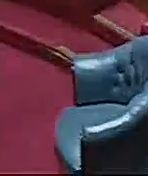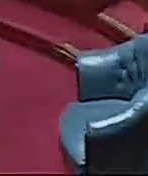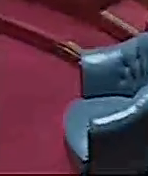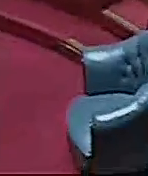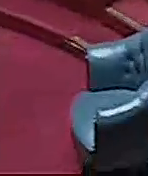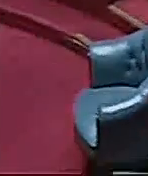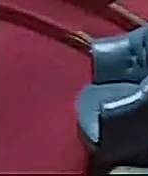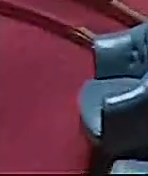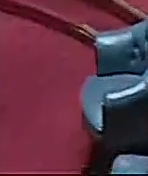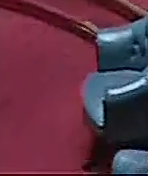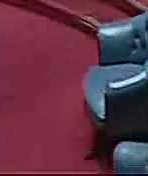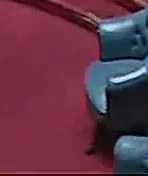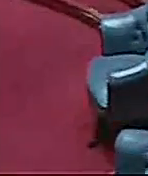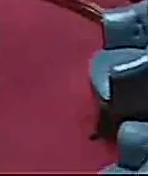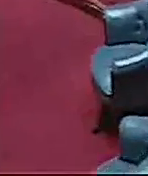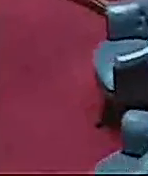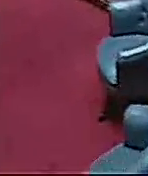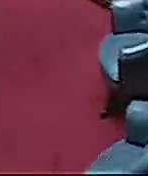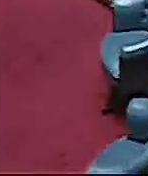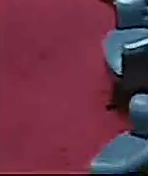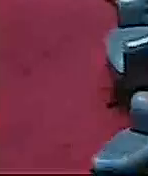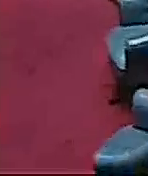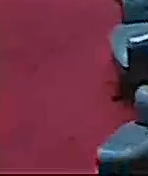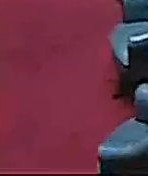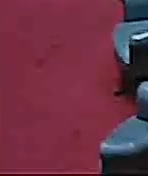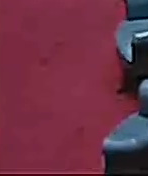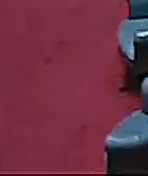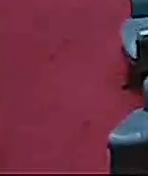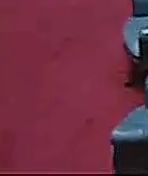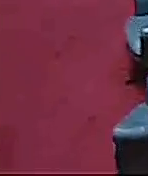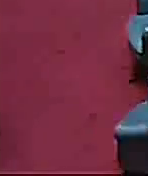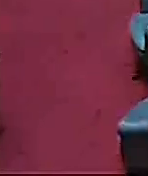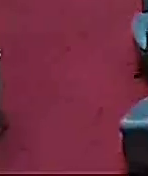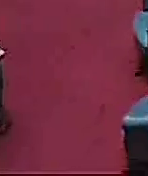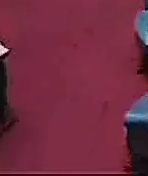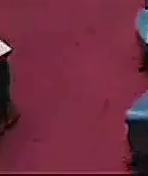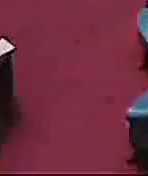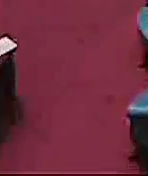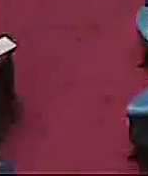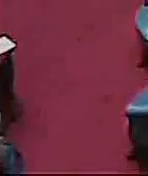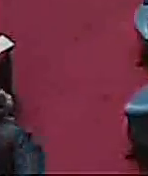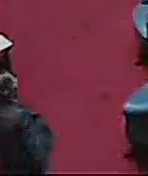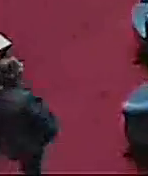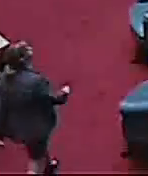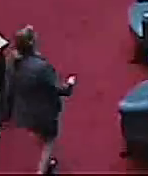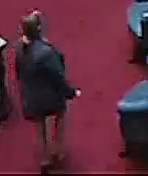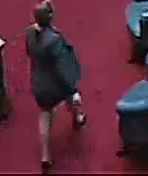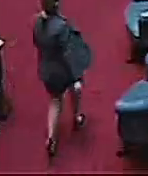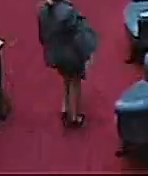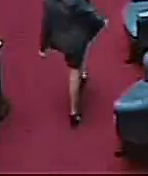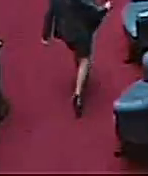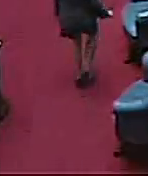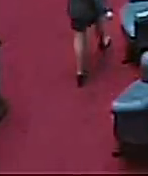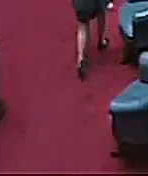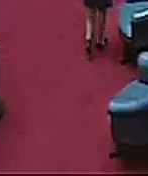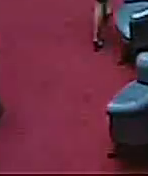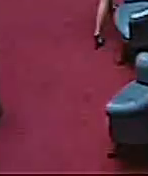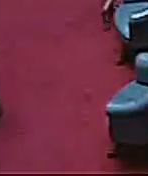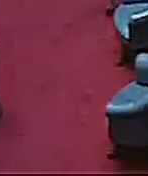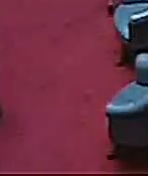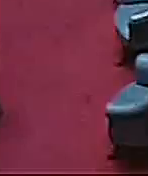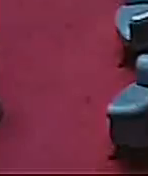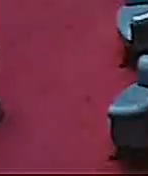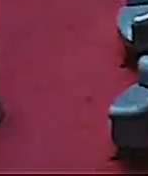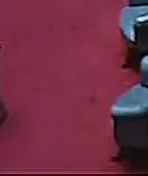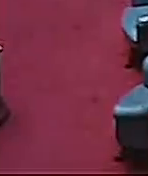una posición de respaldo absoluto hacia los ministros Lorenzo y Pintado. Les proponemos escuchar lo que